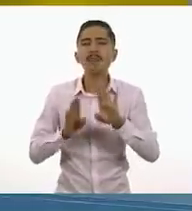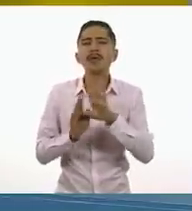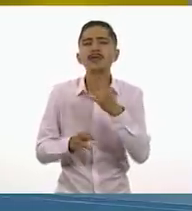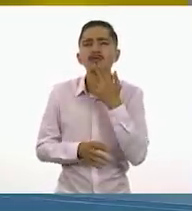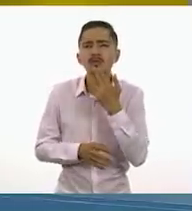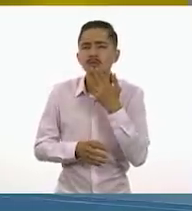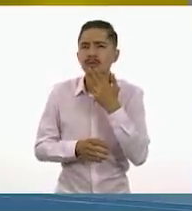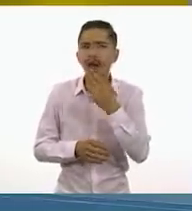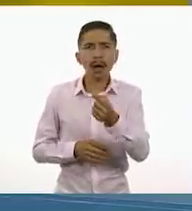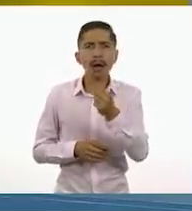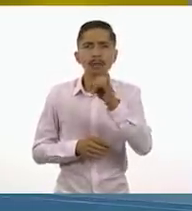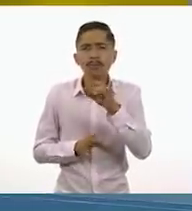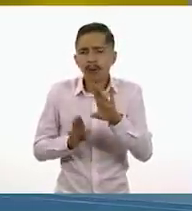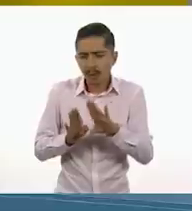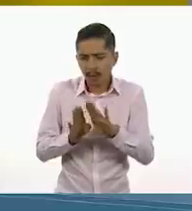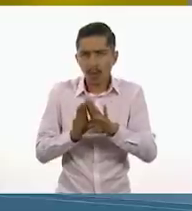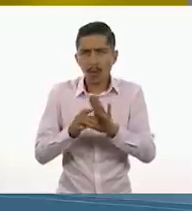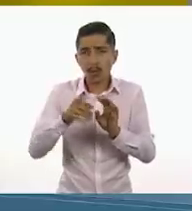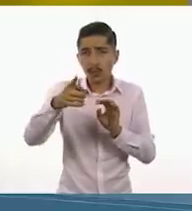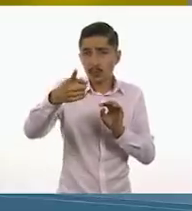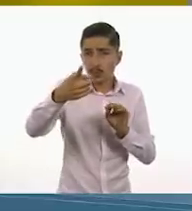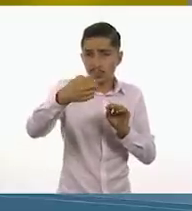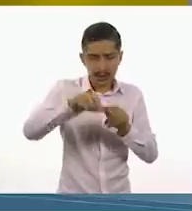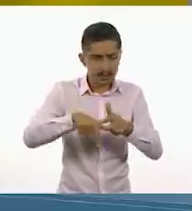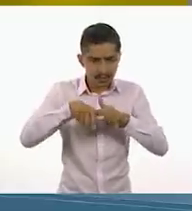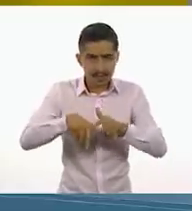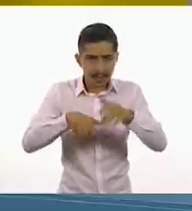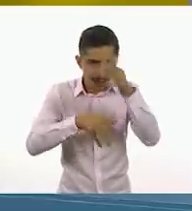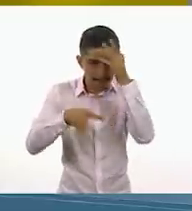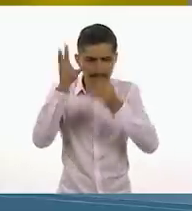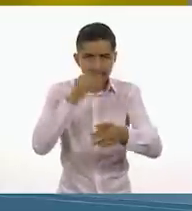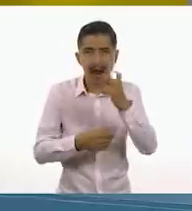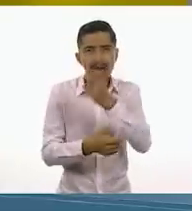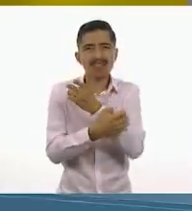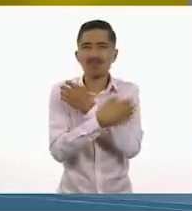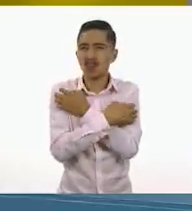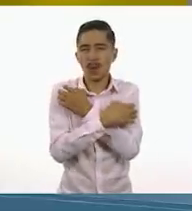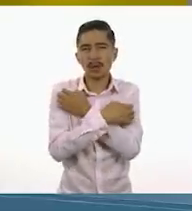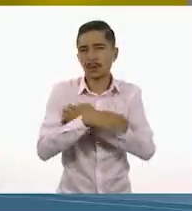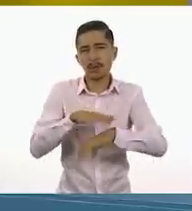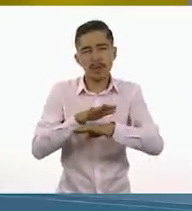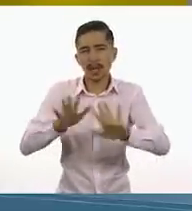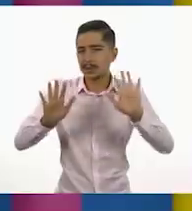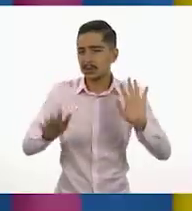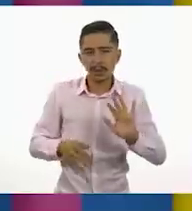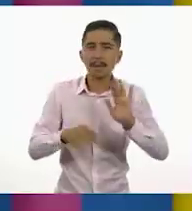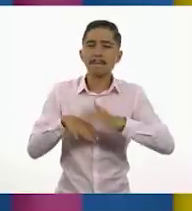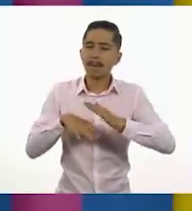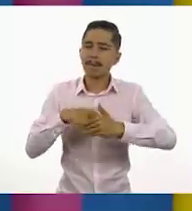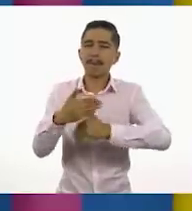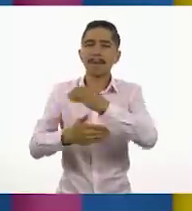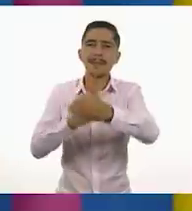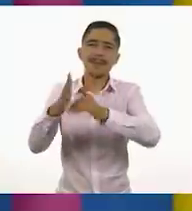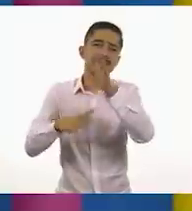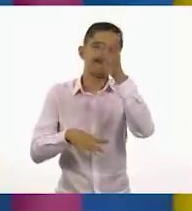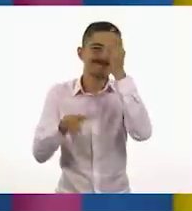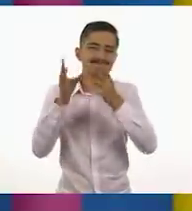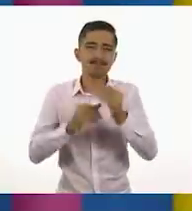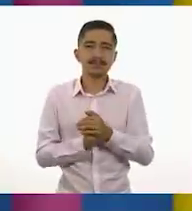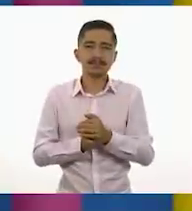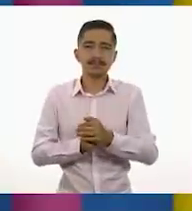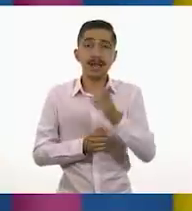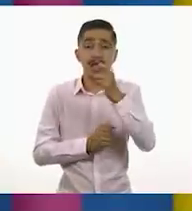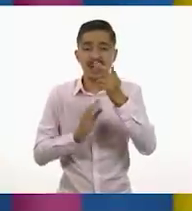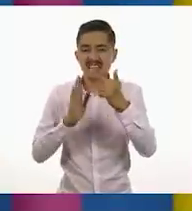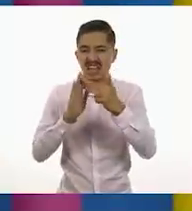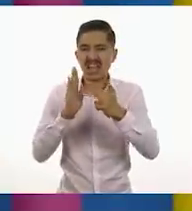que es un contenido sobre el que ustedes seguirán aprendiendo a lo largo de la educación básica y todavía más allá. Así es, la regla de 3